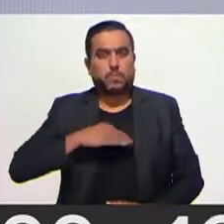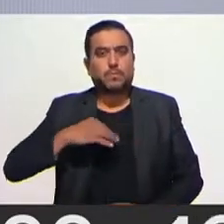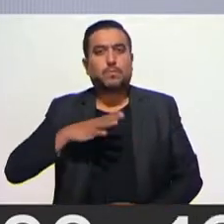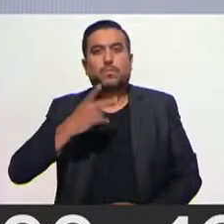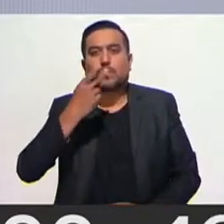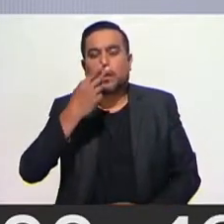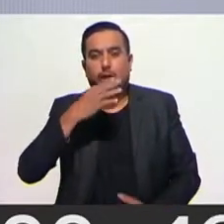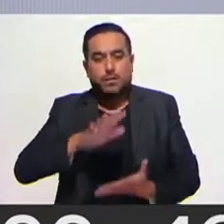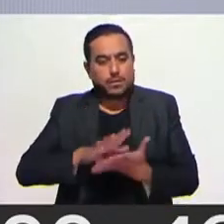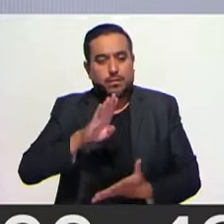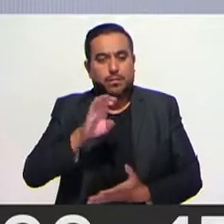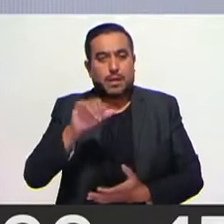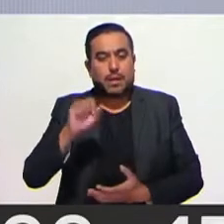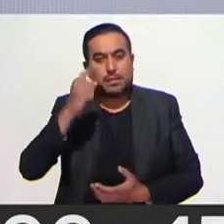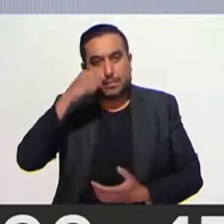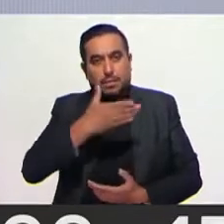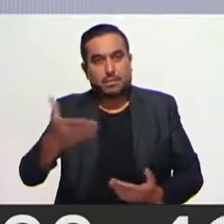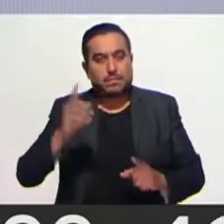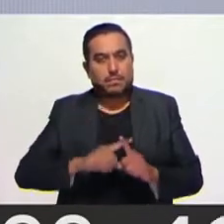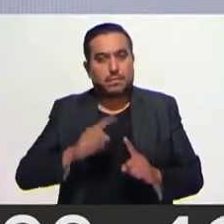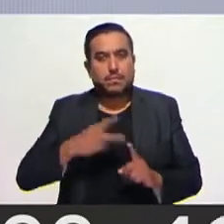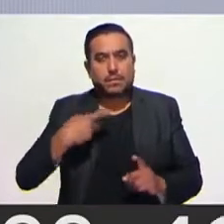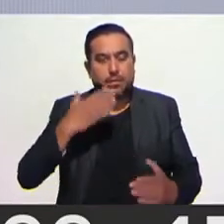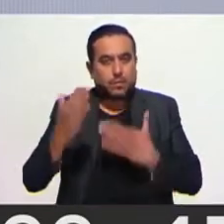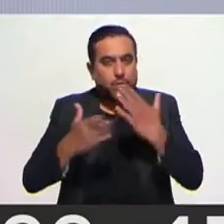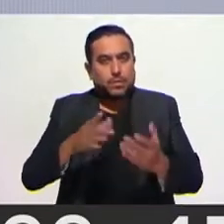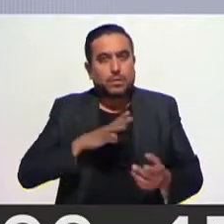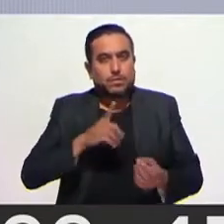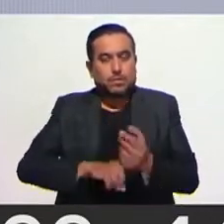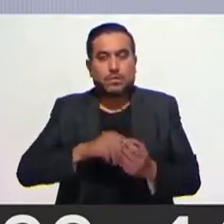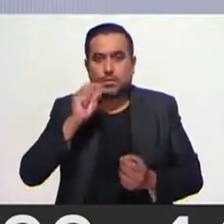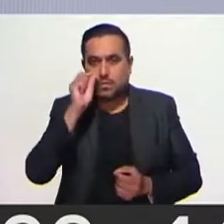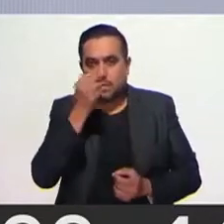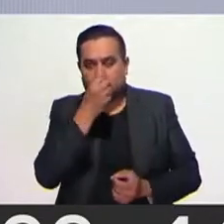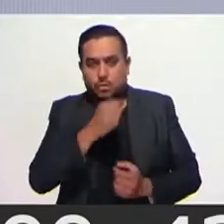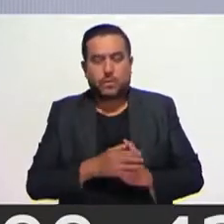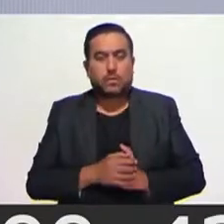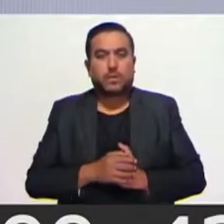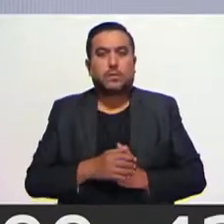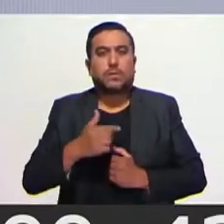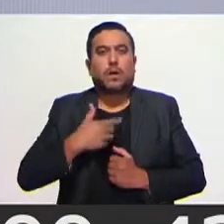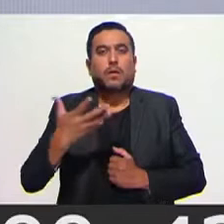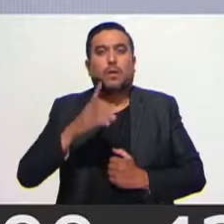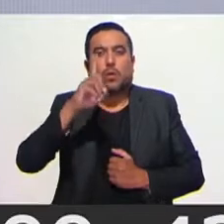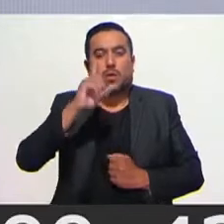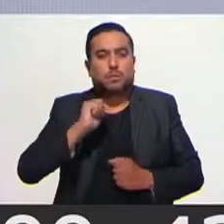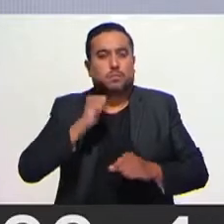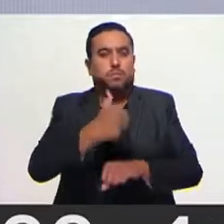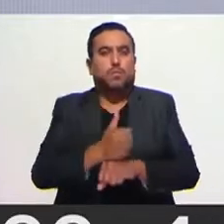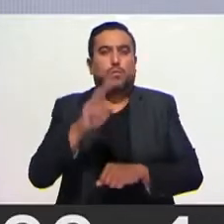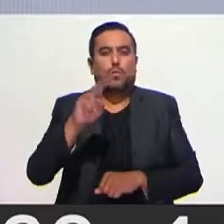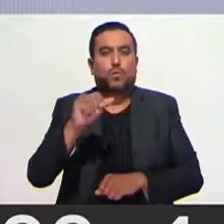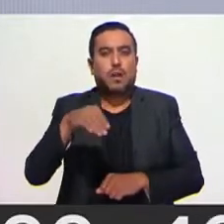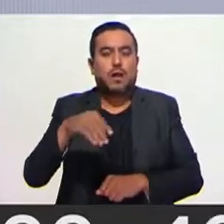el mayor número de becas para todos los estudiantes que haya pasado en Irapuato. Gestionaré una facultad de la UNAM,